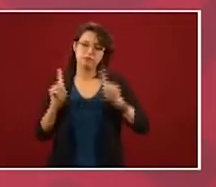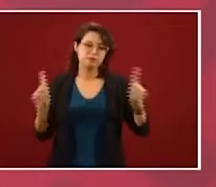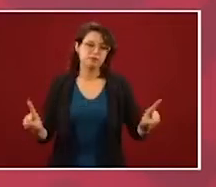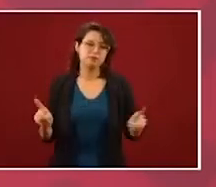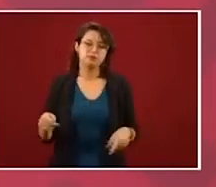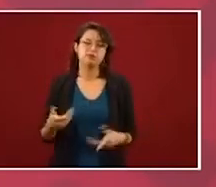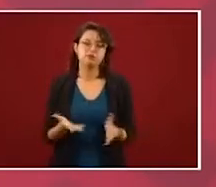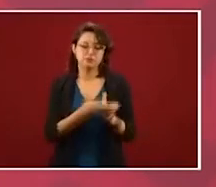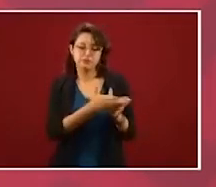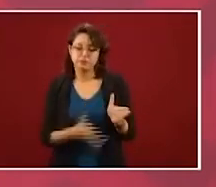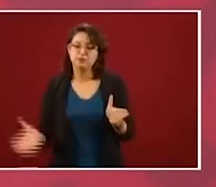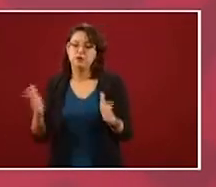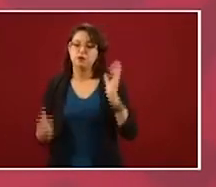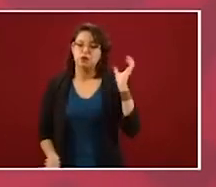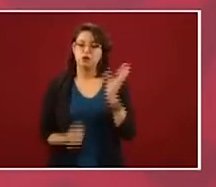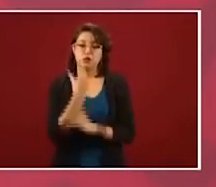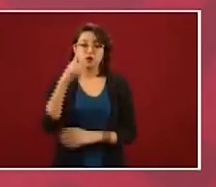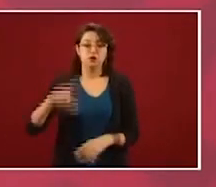forma y